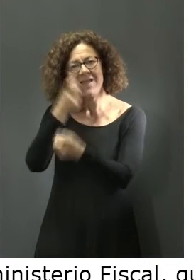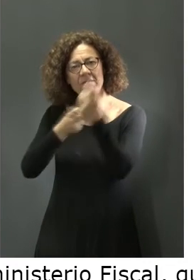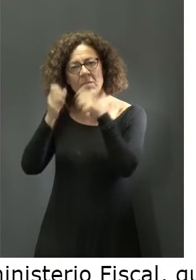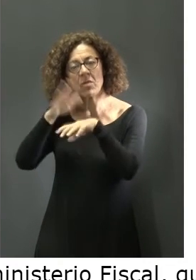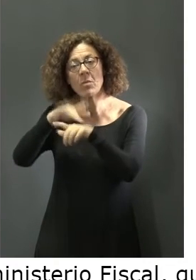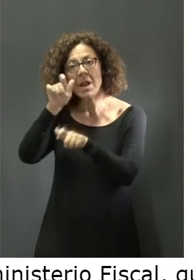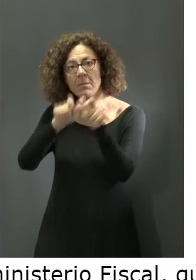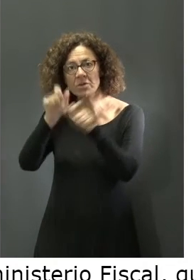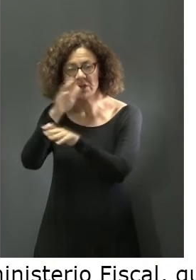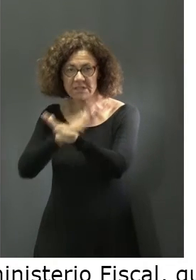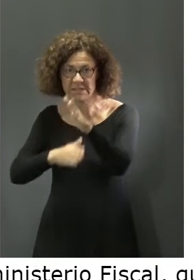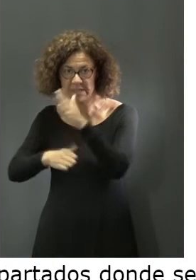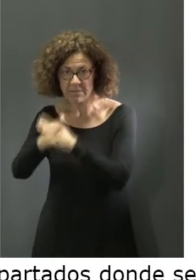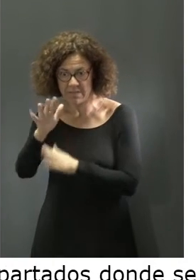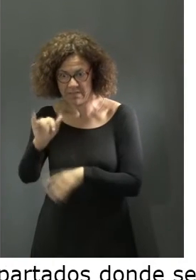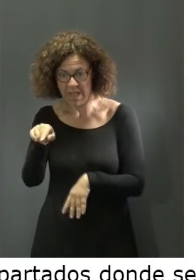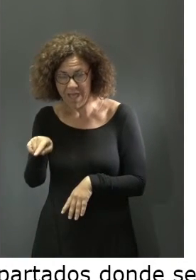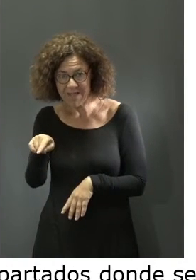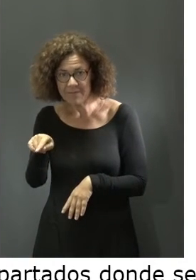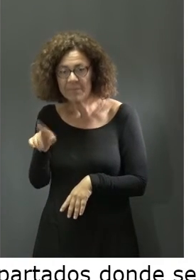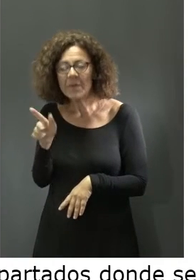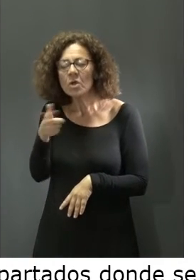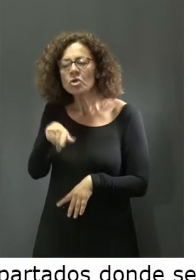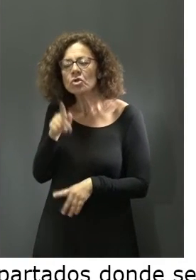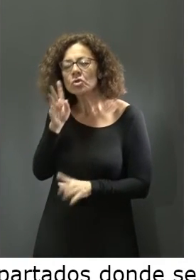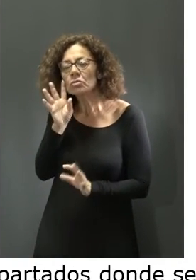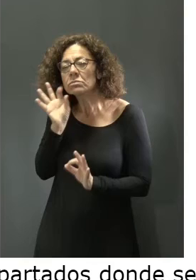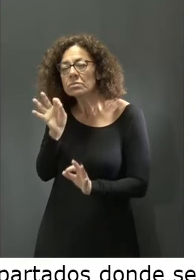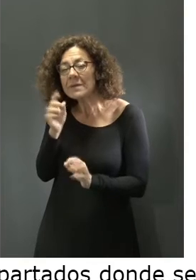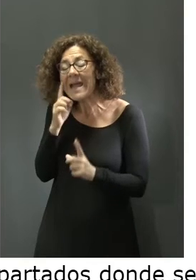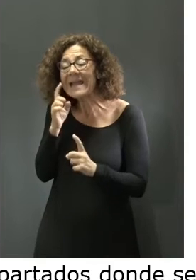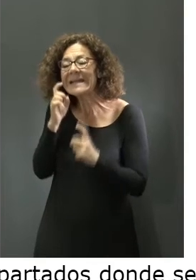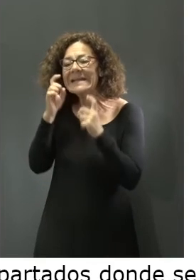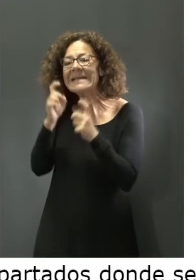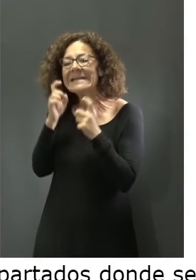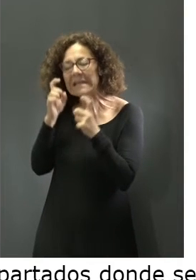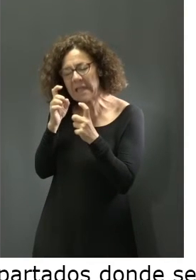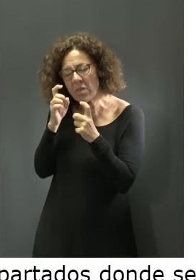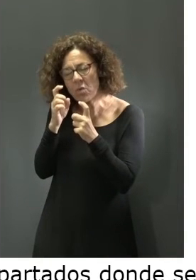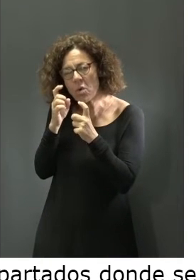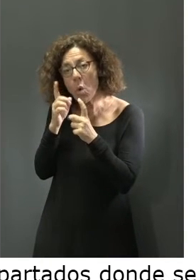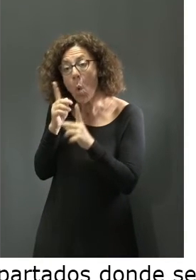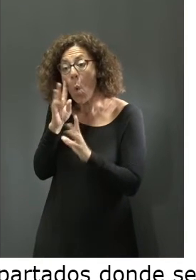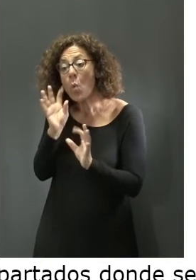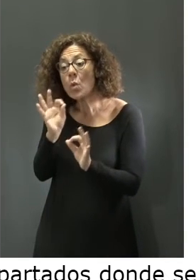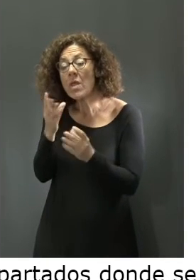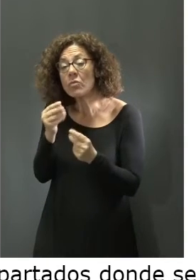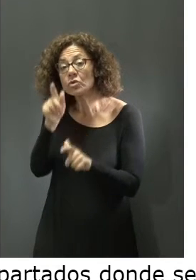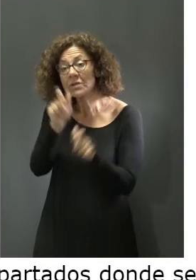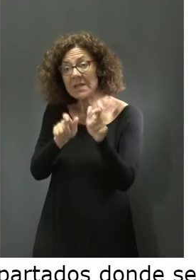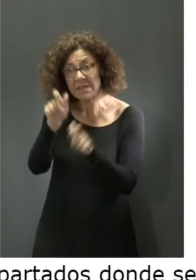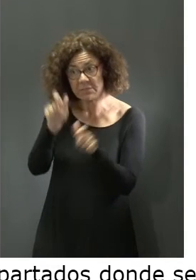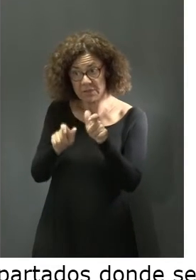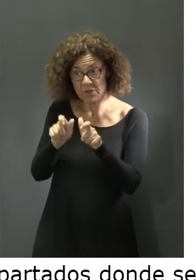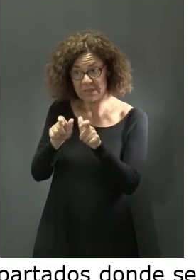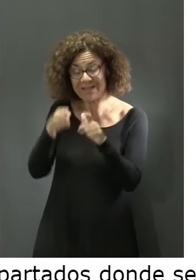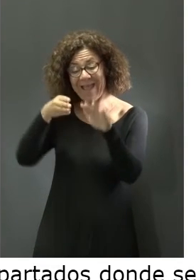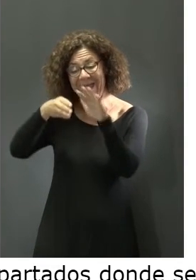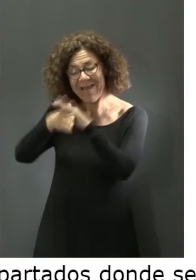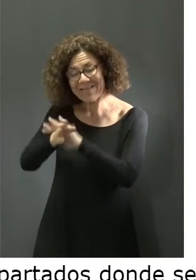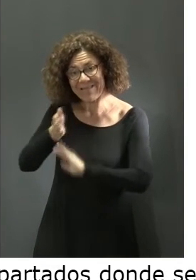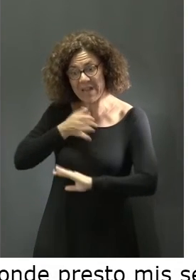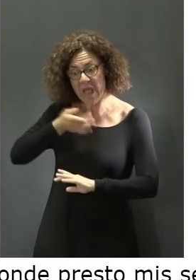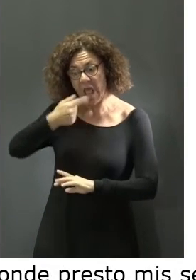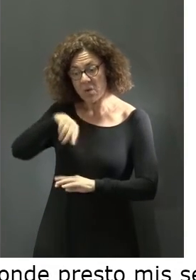personas con discapacidad. Hemos cuidado, nos hemos preocupado de que las personas que acceden a